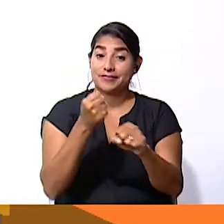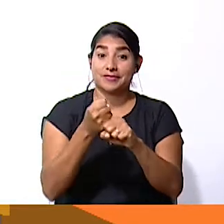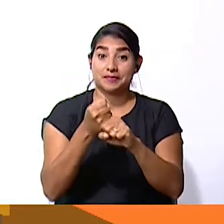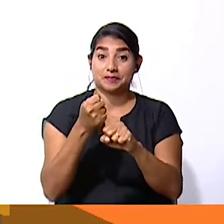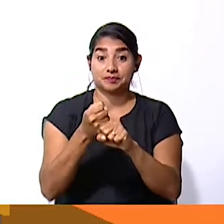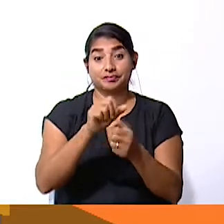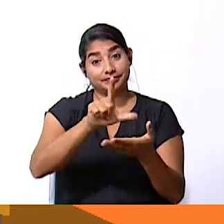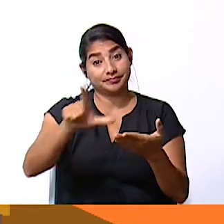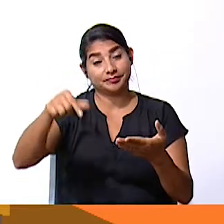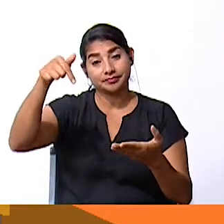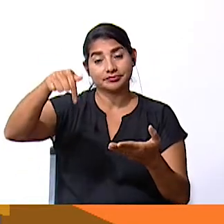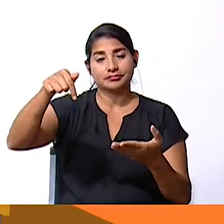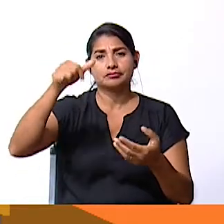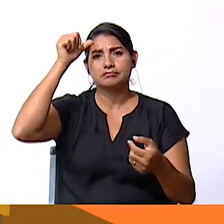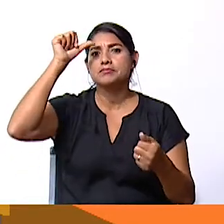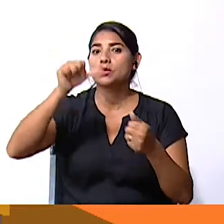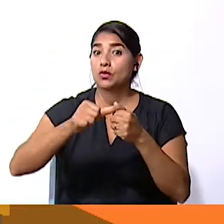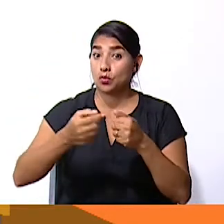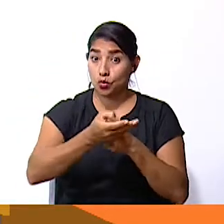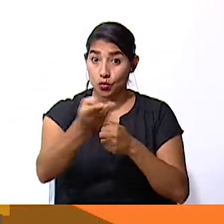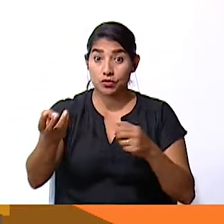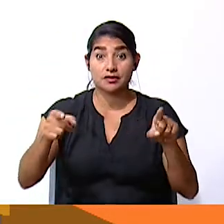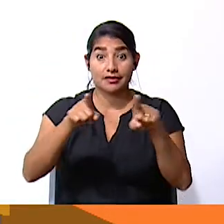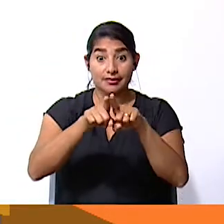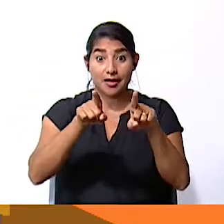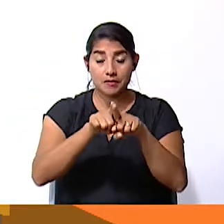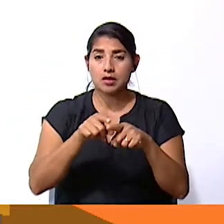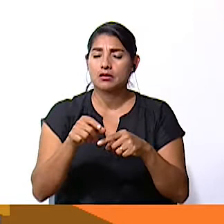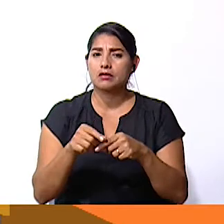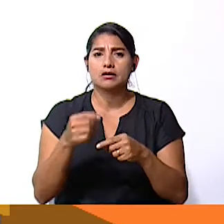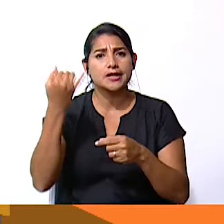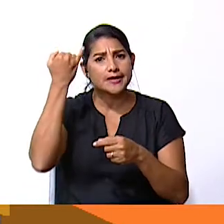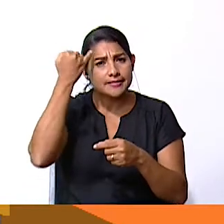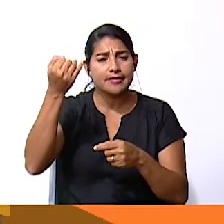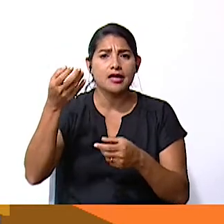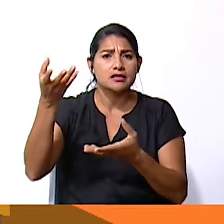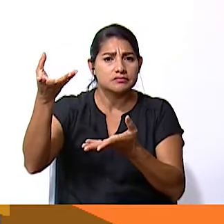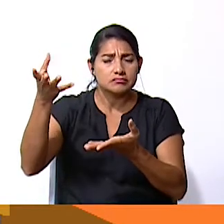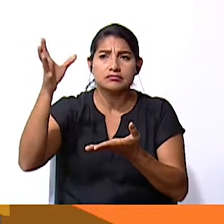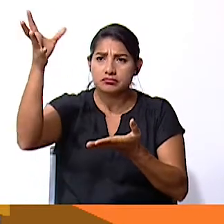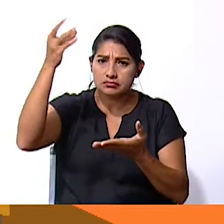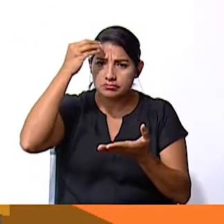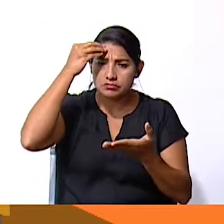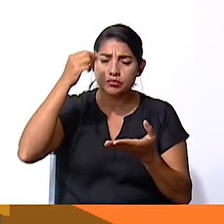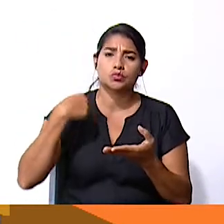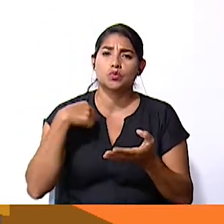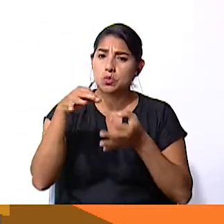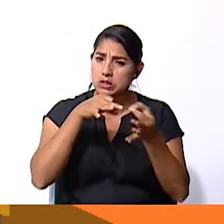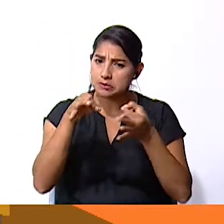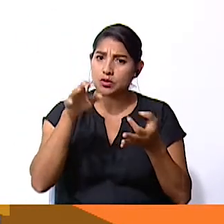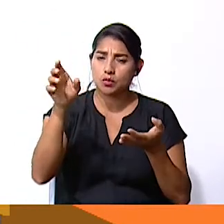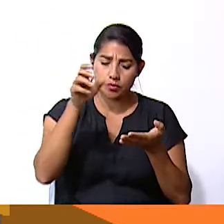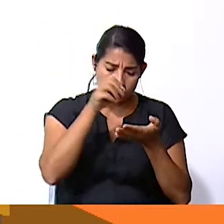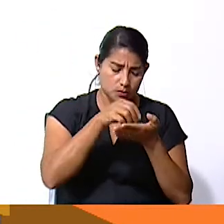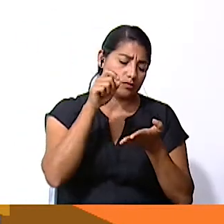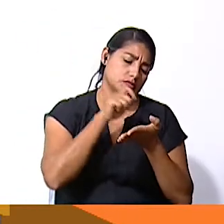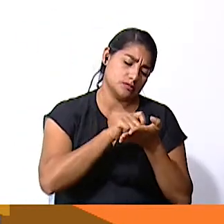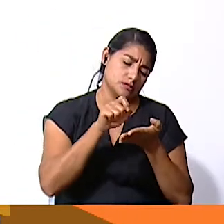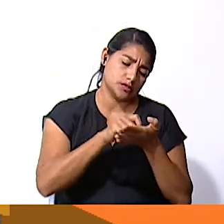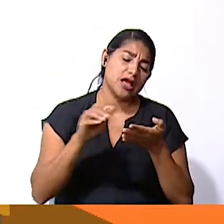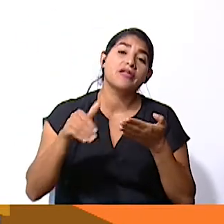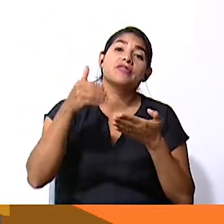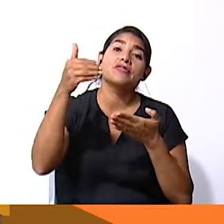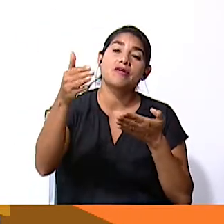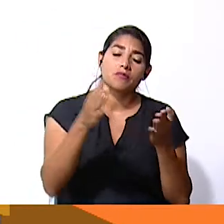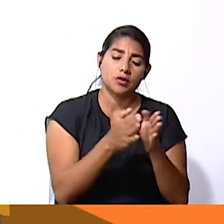nuestra lección. Recuerden que ustedes van a ir tomando apuntes, tomando anotaciones para que luego sea